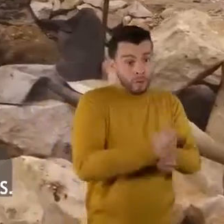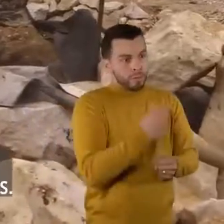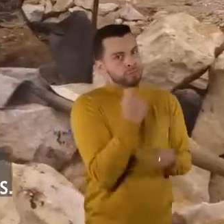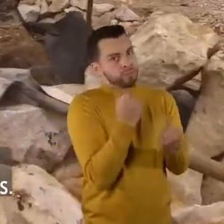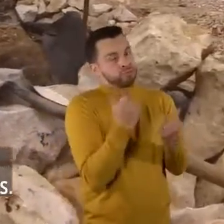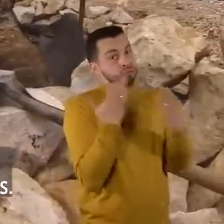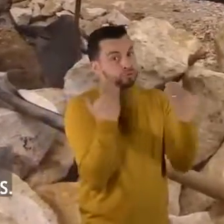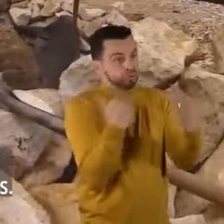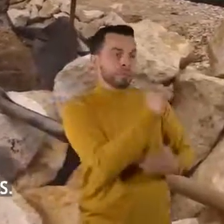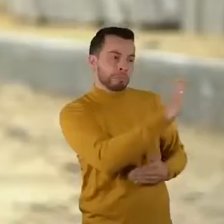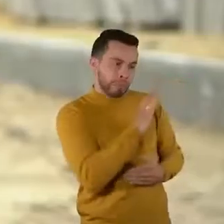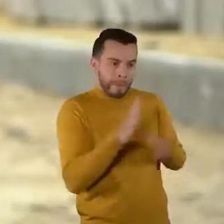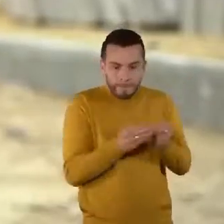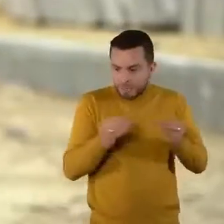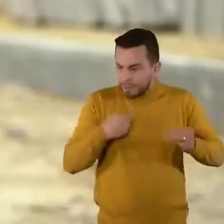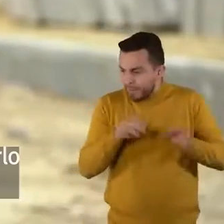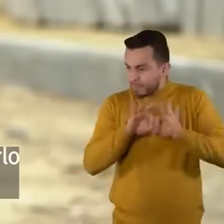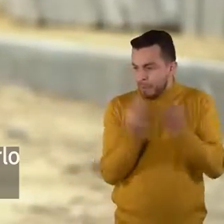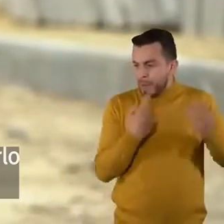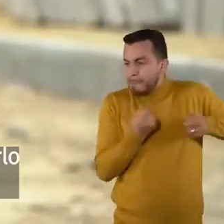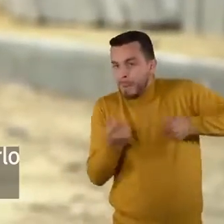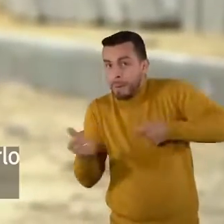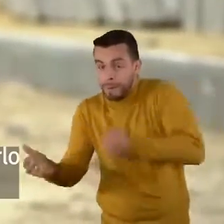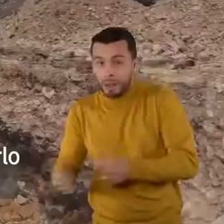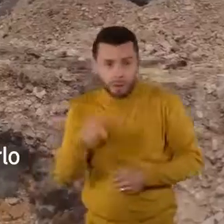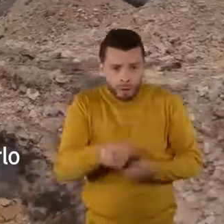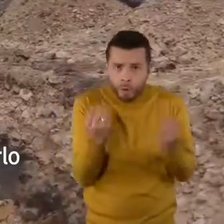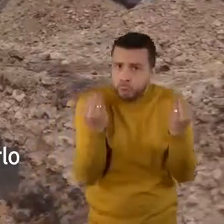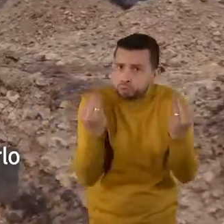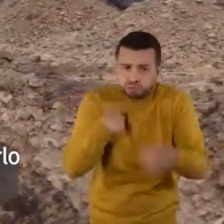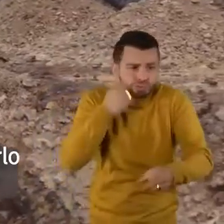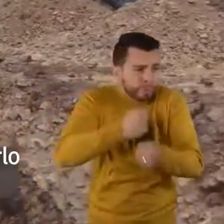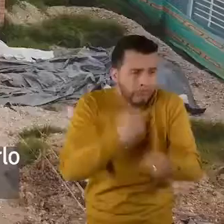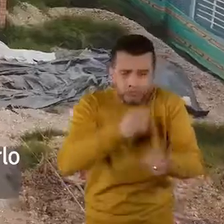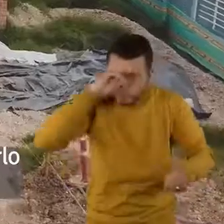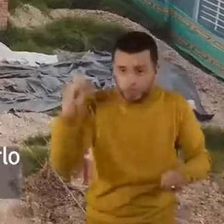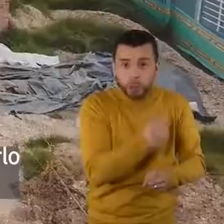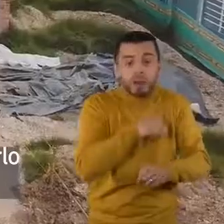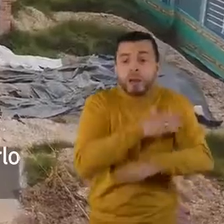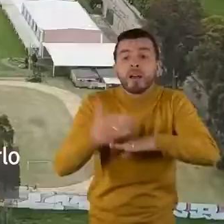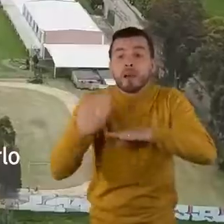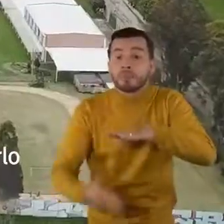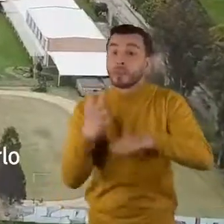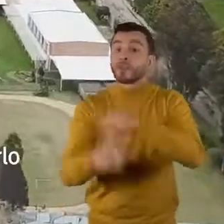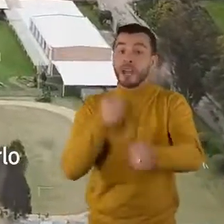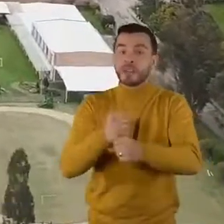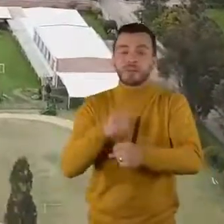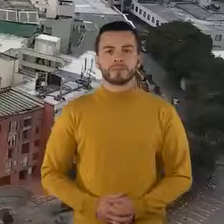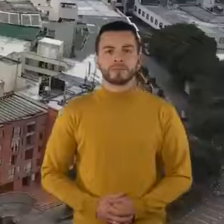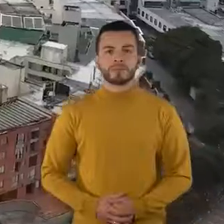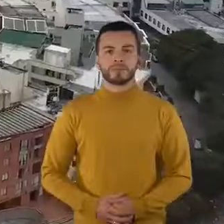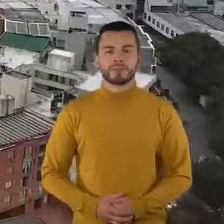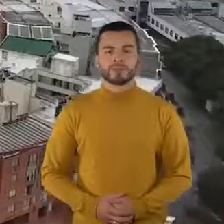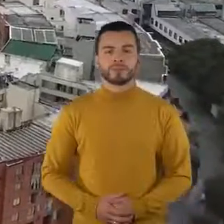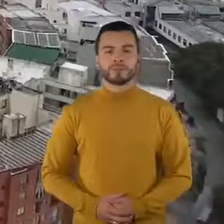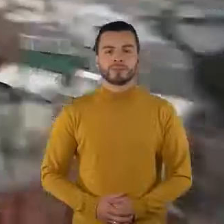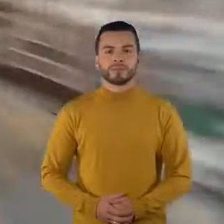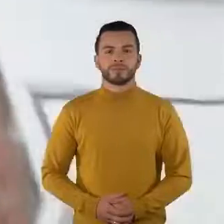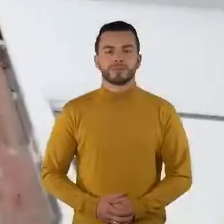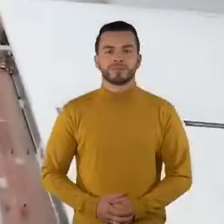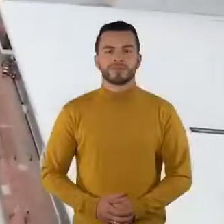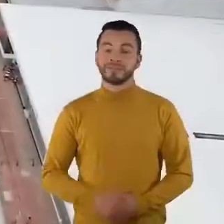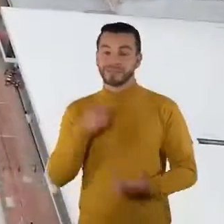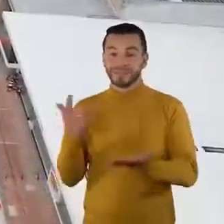beneficia mucha familia aquí mucho mucho mucho que hacer y esto necesitamos sacarlo por lo menos en dos años actualmente